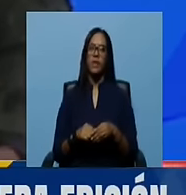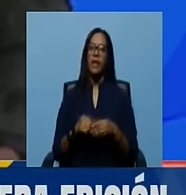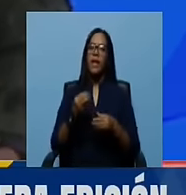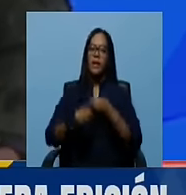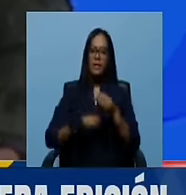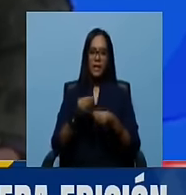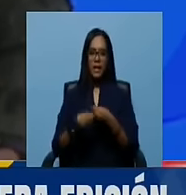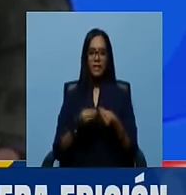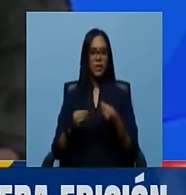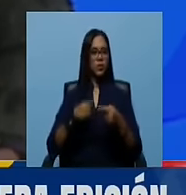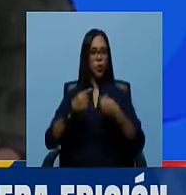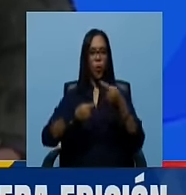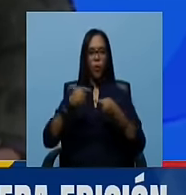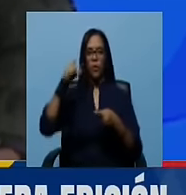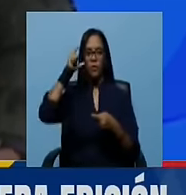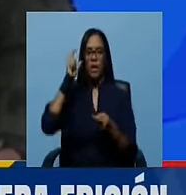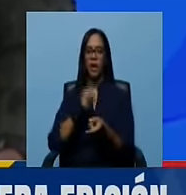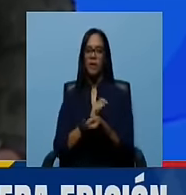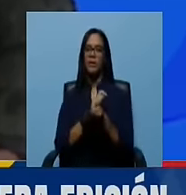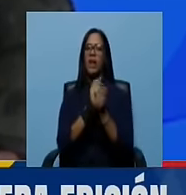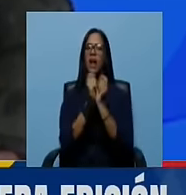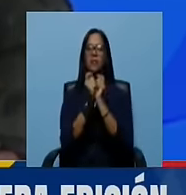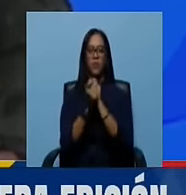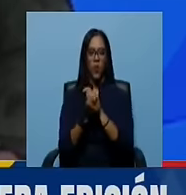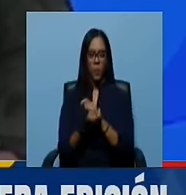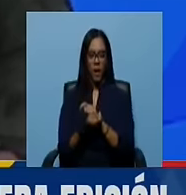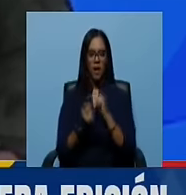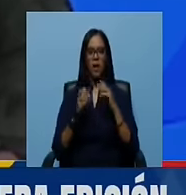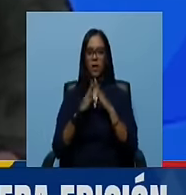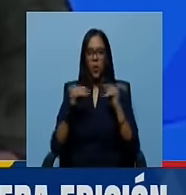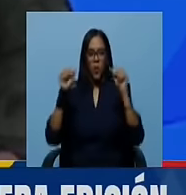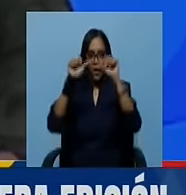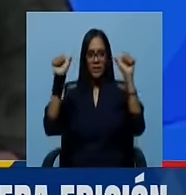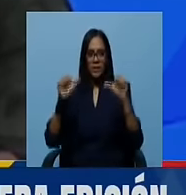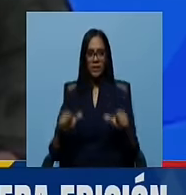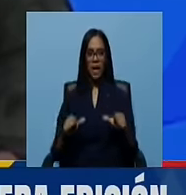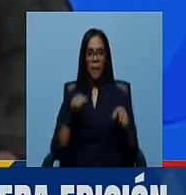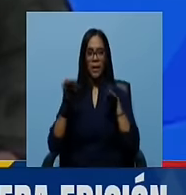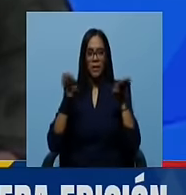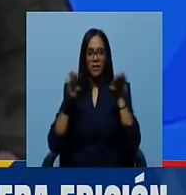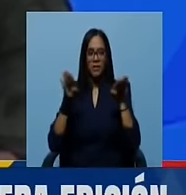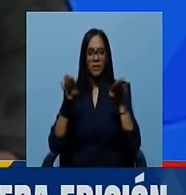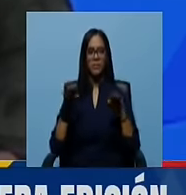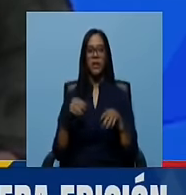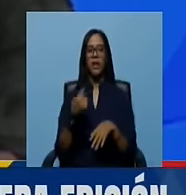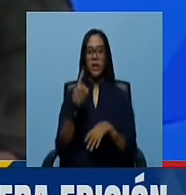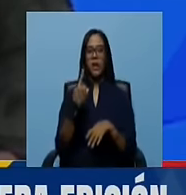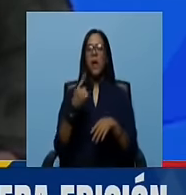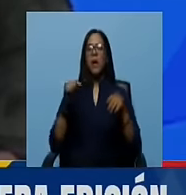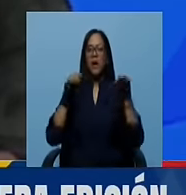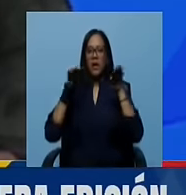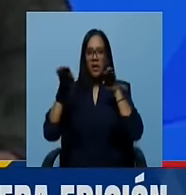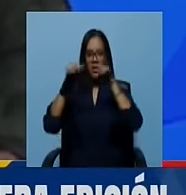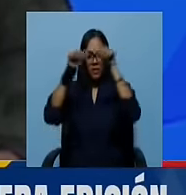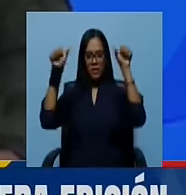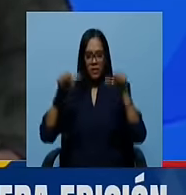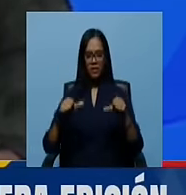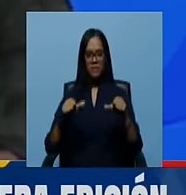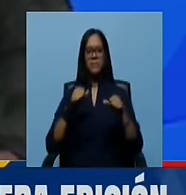quehacer diario de transformar todo el sistema turístico en un sistema realmente